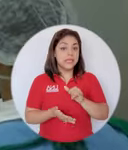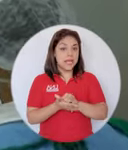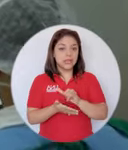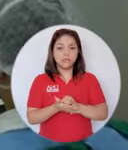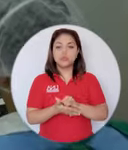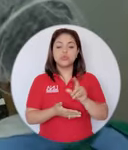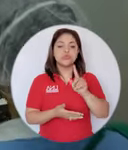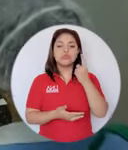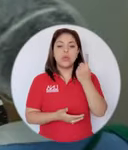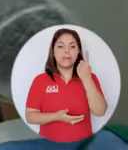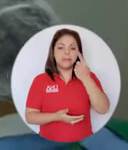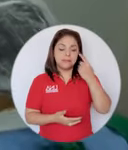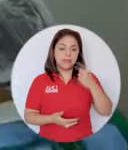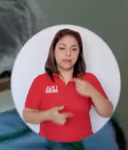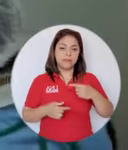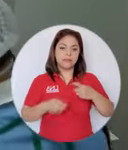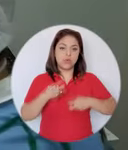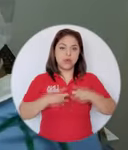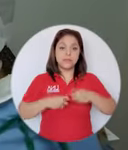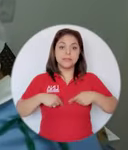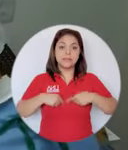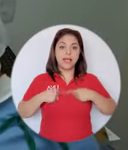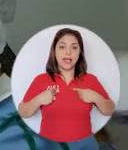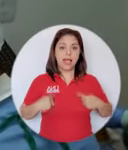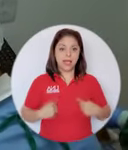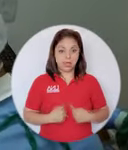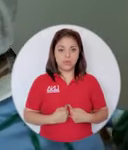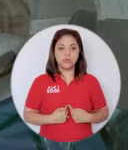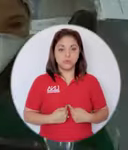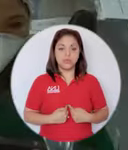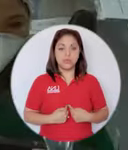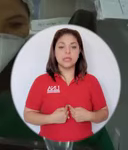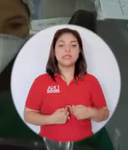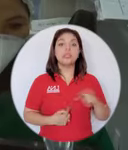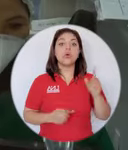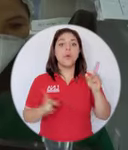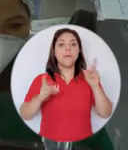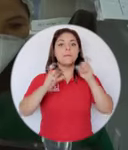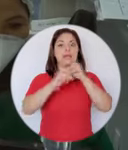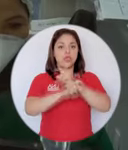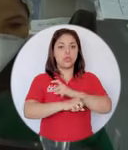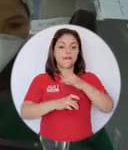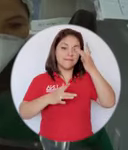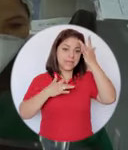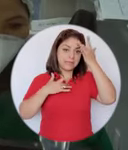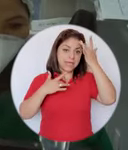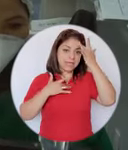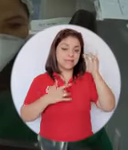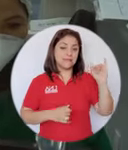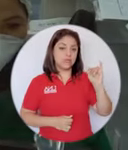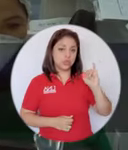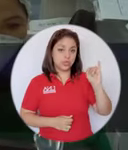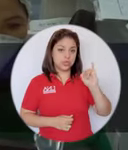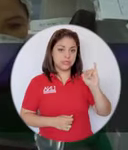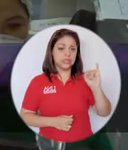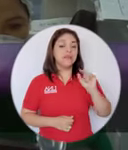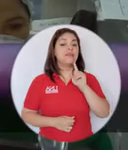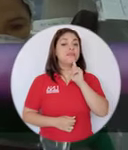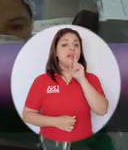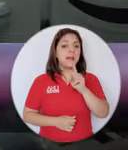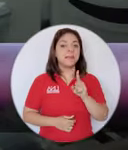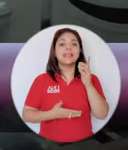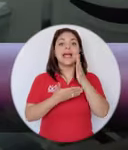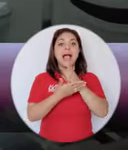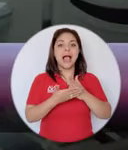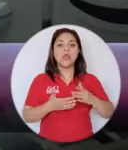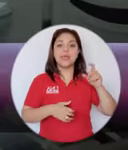no solo para las enfermedades cardiovasculares, que era lo que habíamos pensado, sino que también en esta combinación con las enfermedades infecciosas, y que